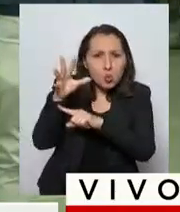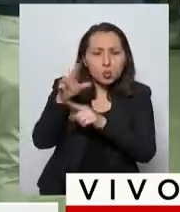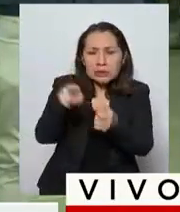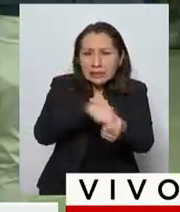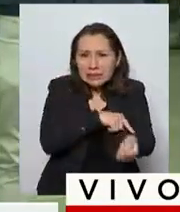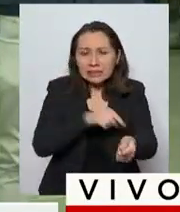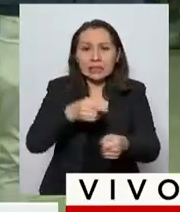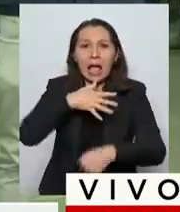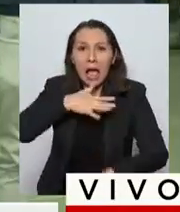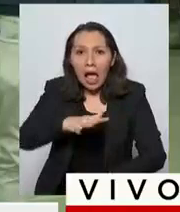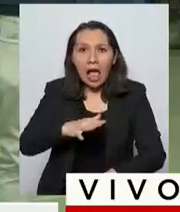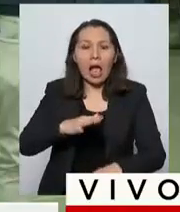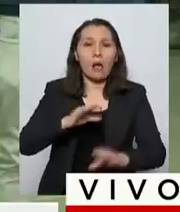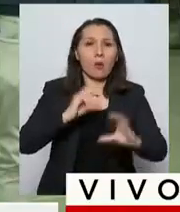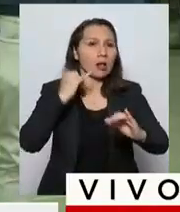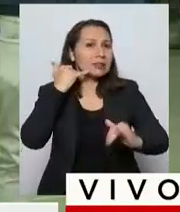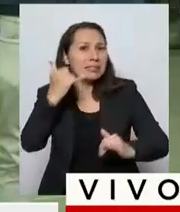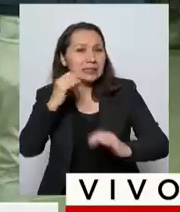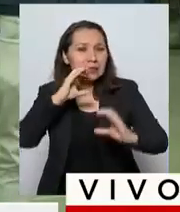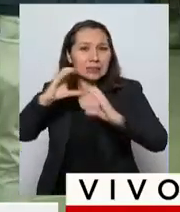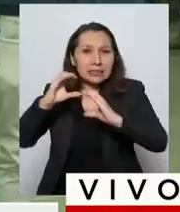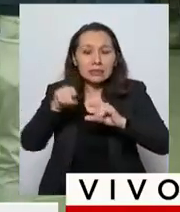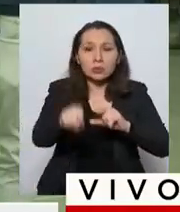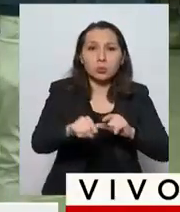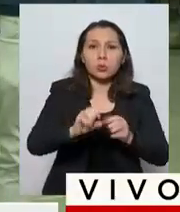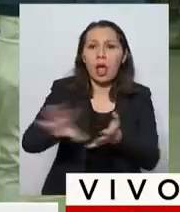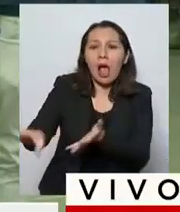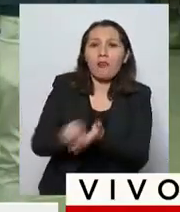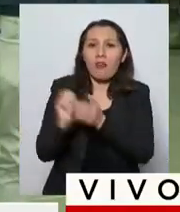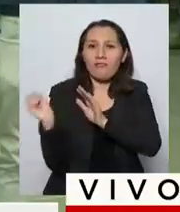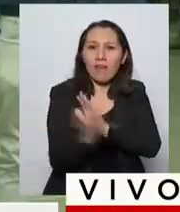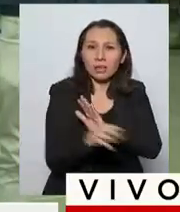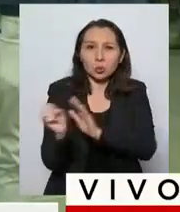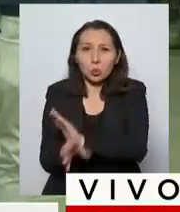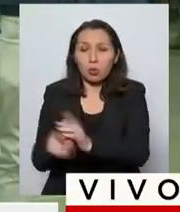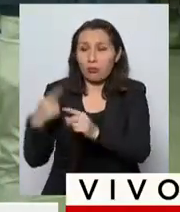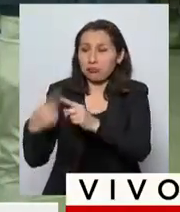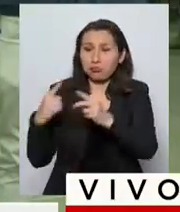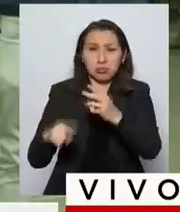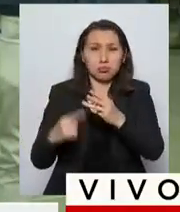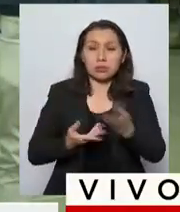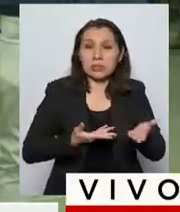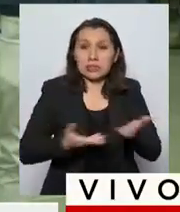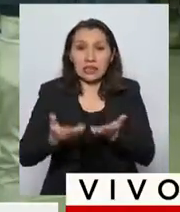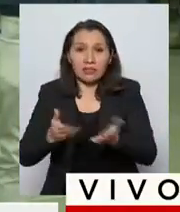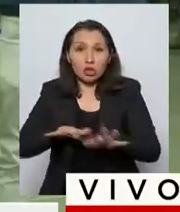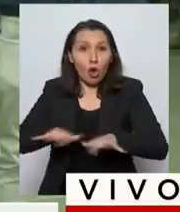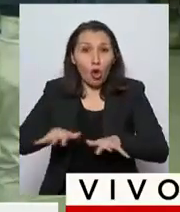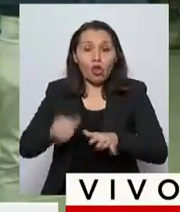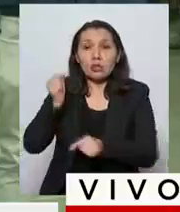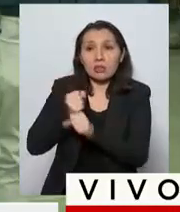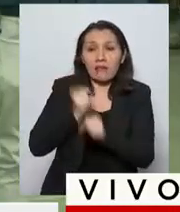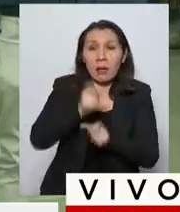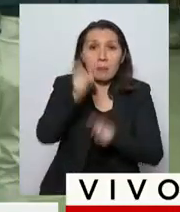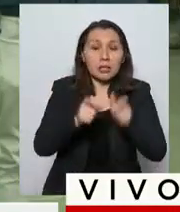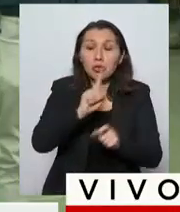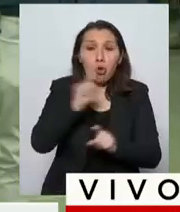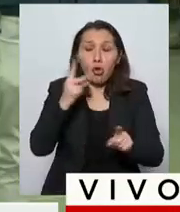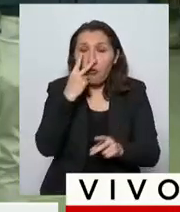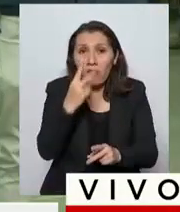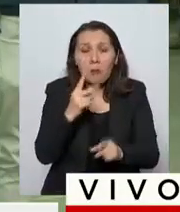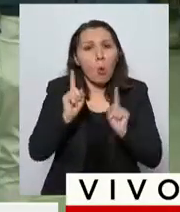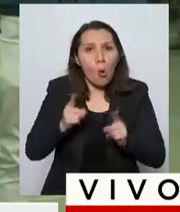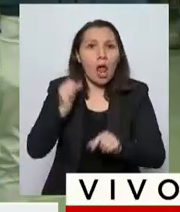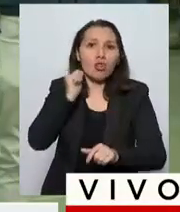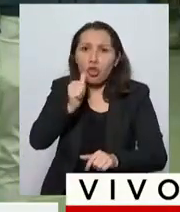agua, telecomunicaciones, retiro de basuras y tantos otros bienes y servicios esenciales para nuestras